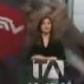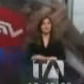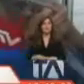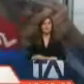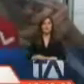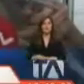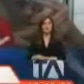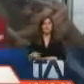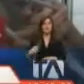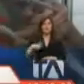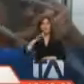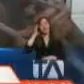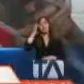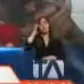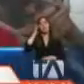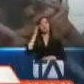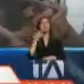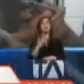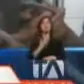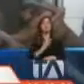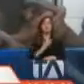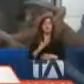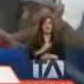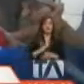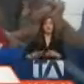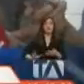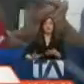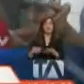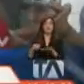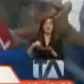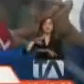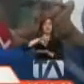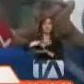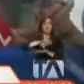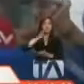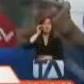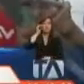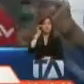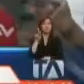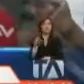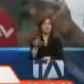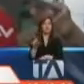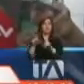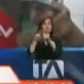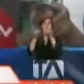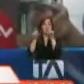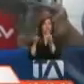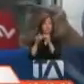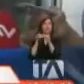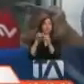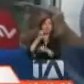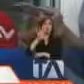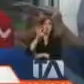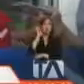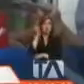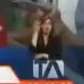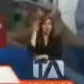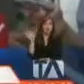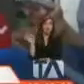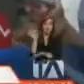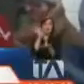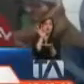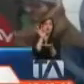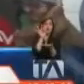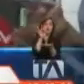Nos preocupa las declaraciones que ha hecho el señor presidente de la Asamblea Nacional por su propia cuenta, sin consultar con la bancada, olvidando que él representa primero